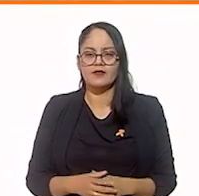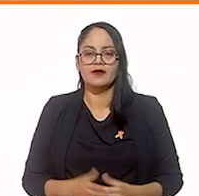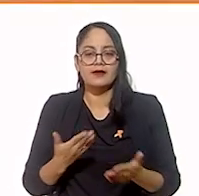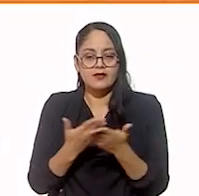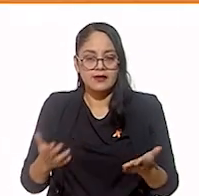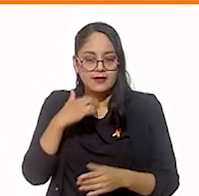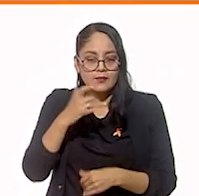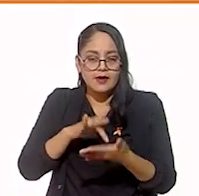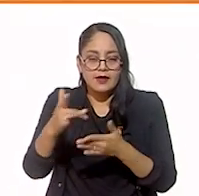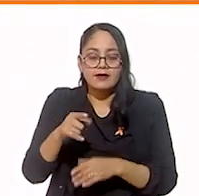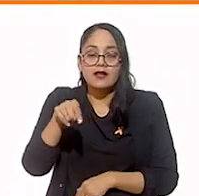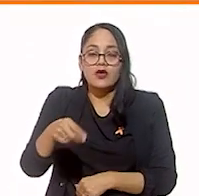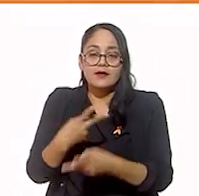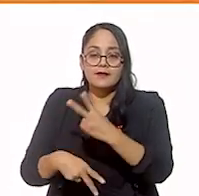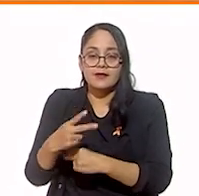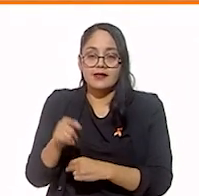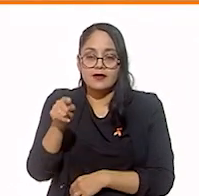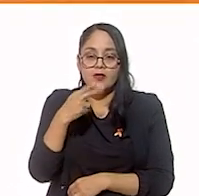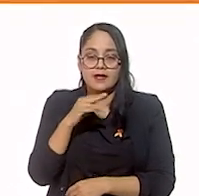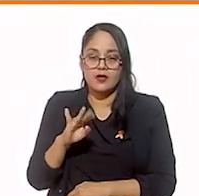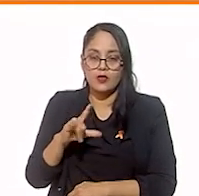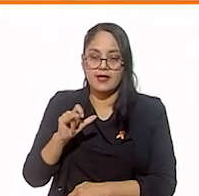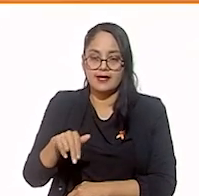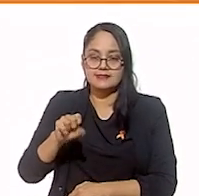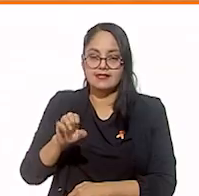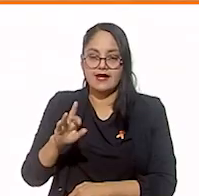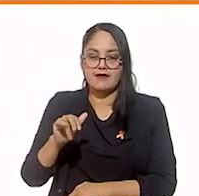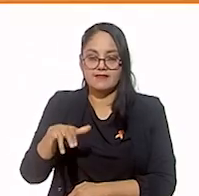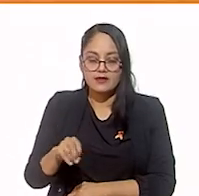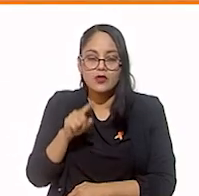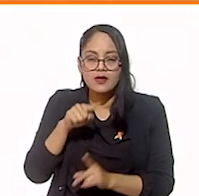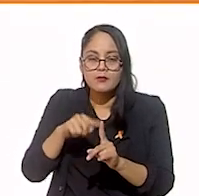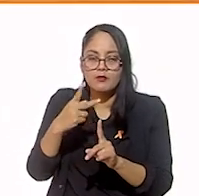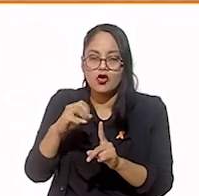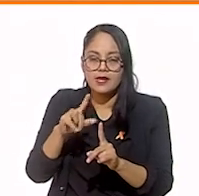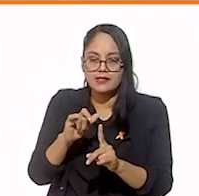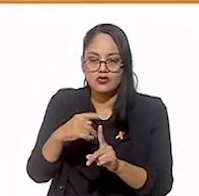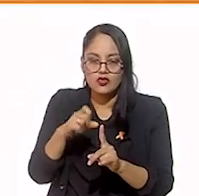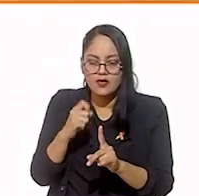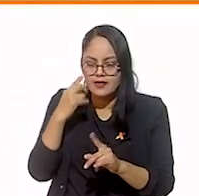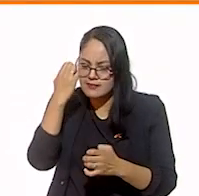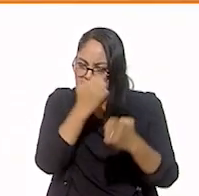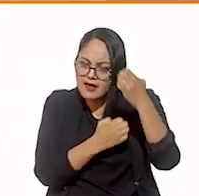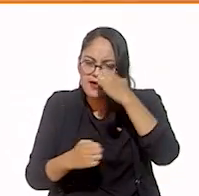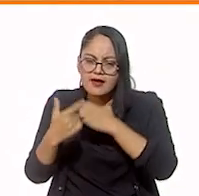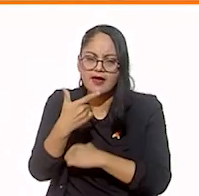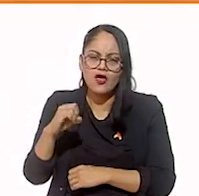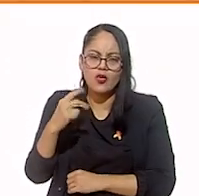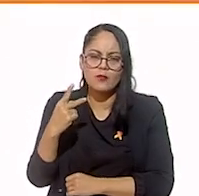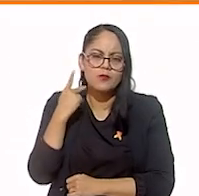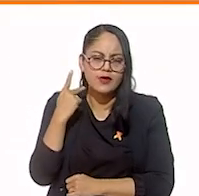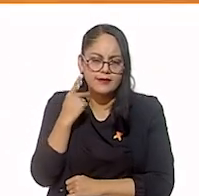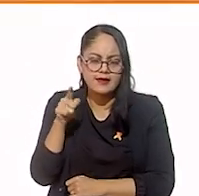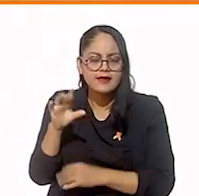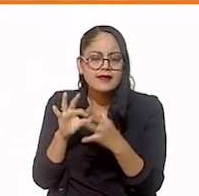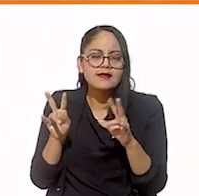Queremos agradecer la presencia esta mañana en el estudio de William Serafino, politólogo y analista especializado en geopolítica. Vamos a charlar